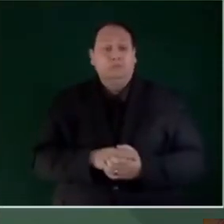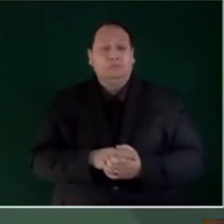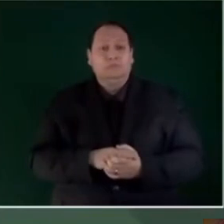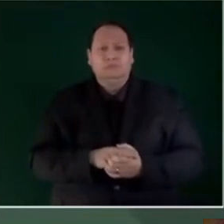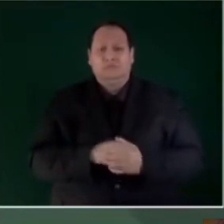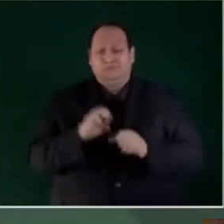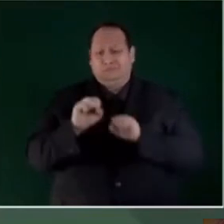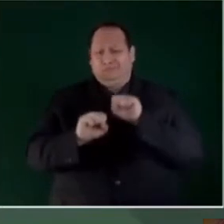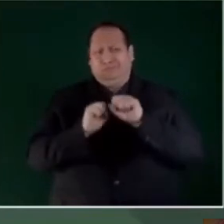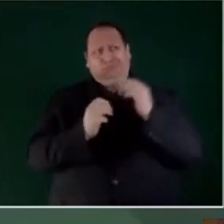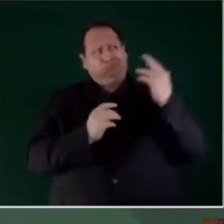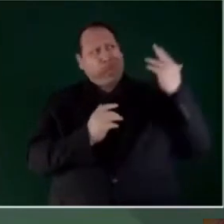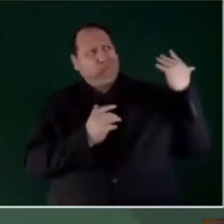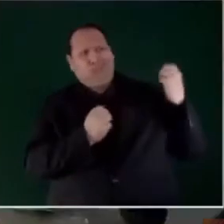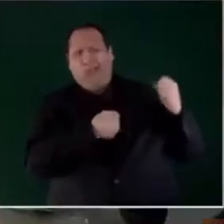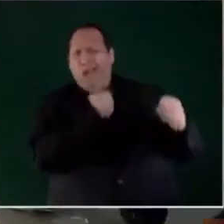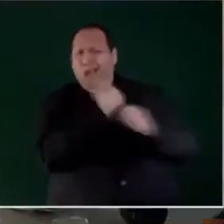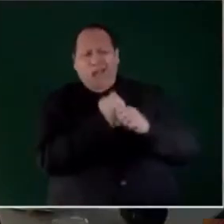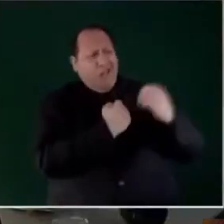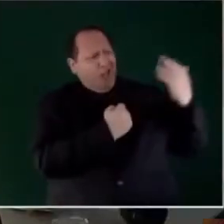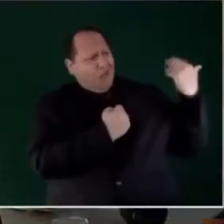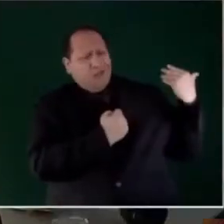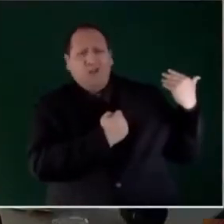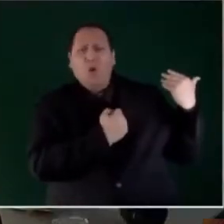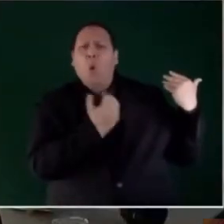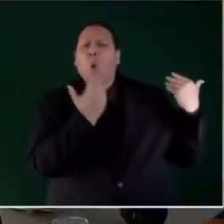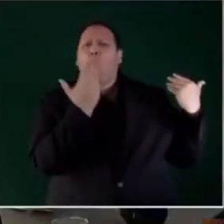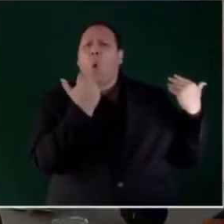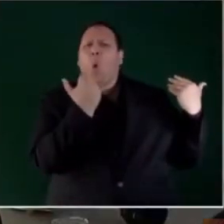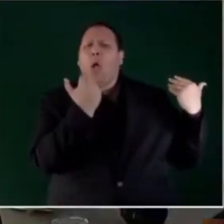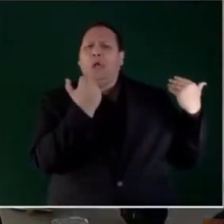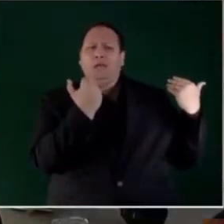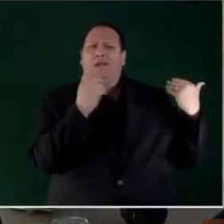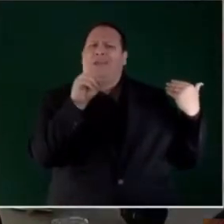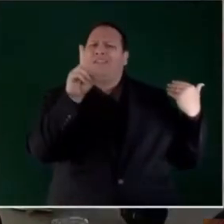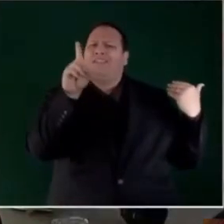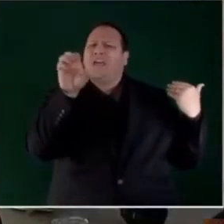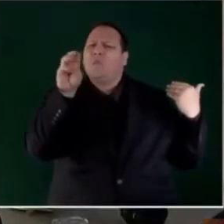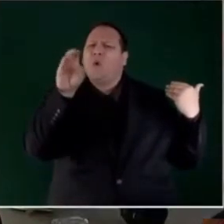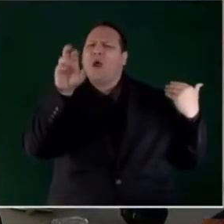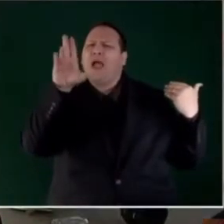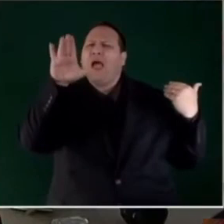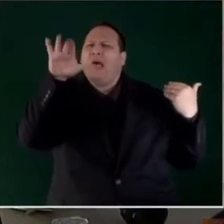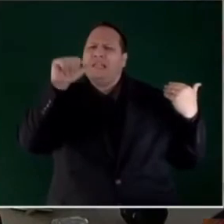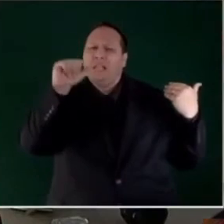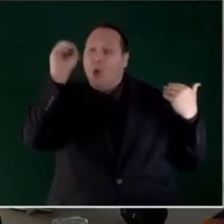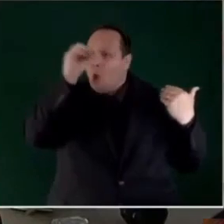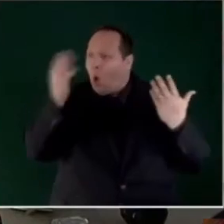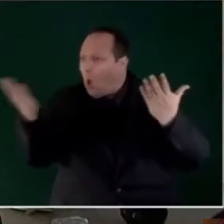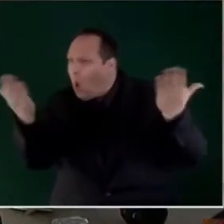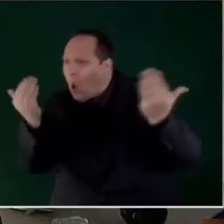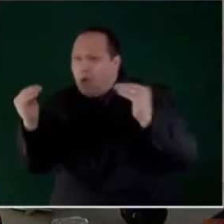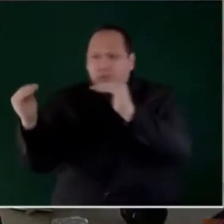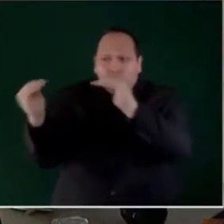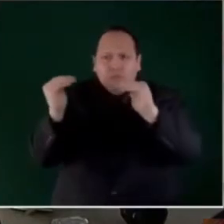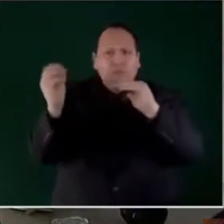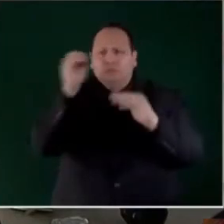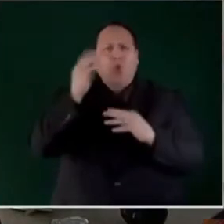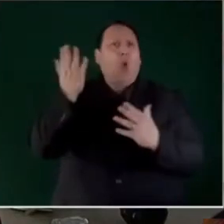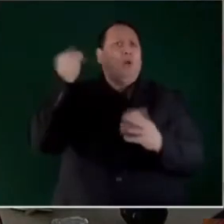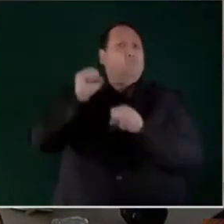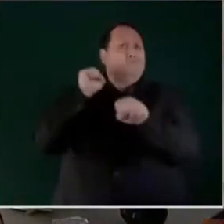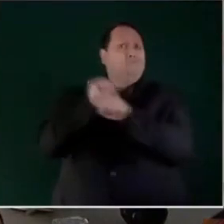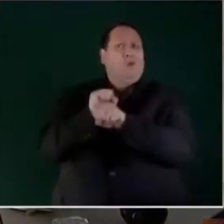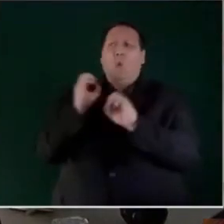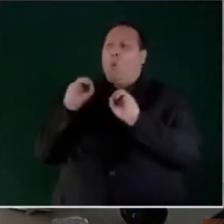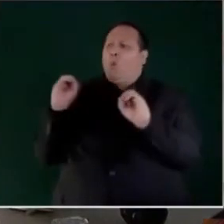por siglos no hubo democracia en nuestro país,